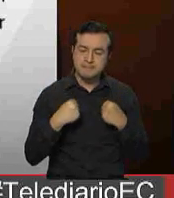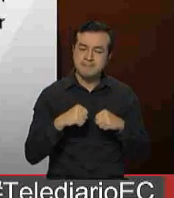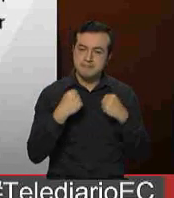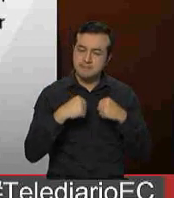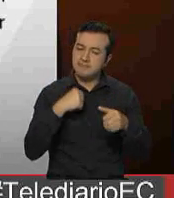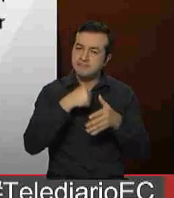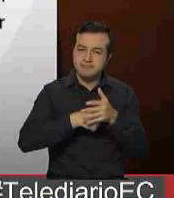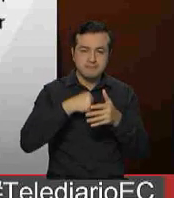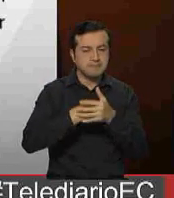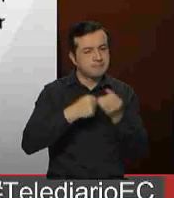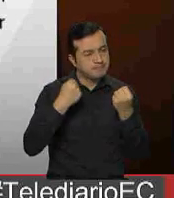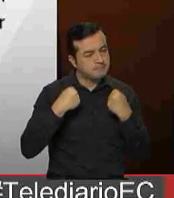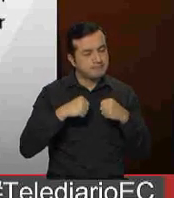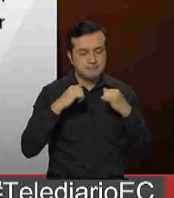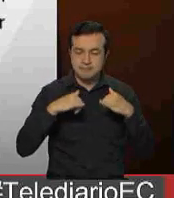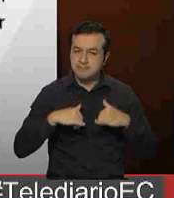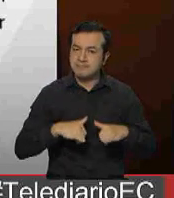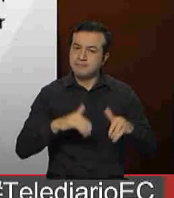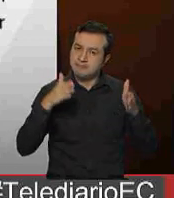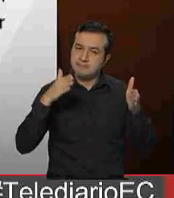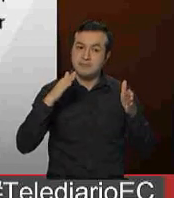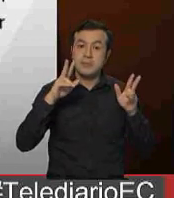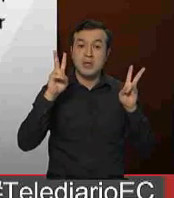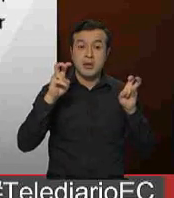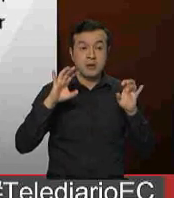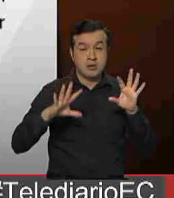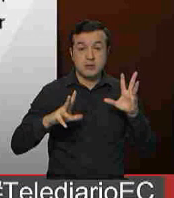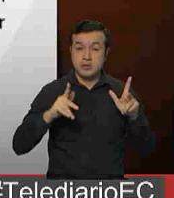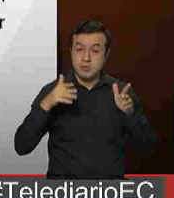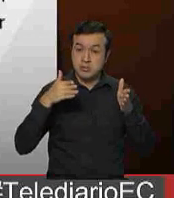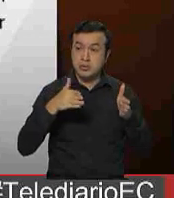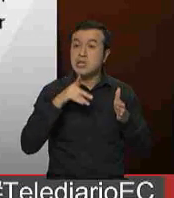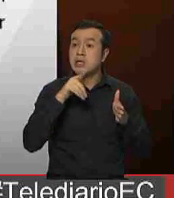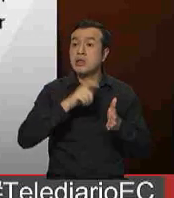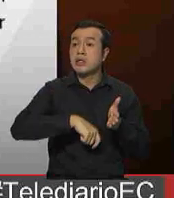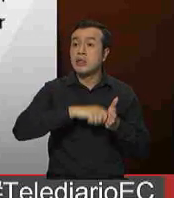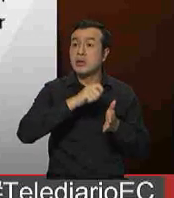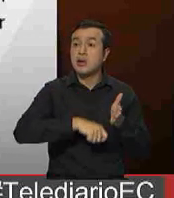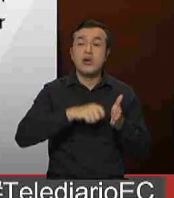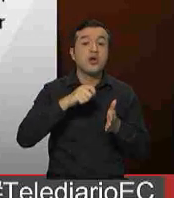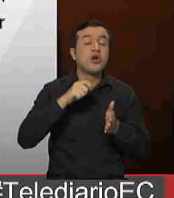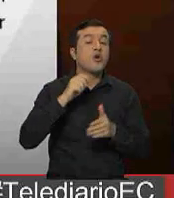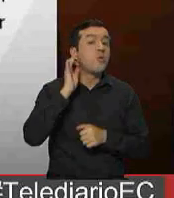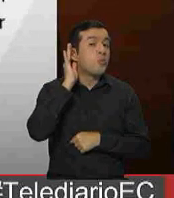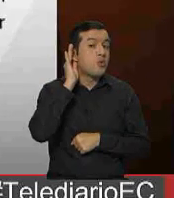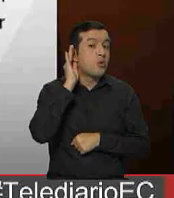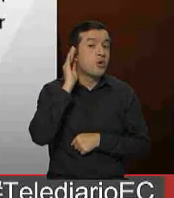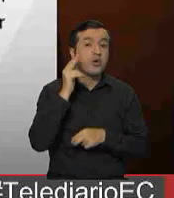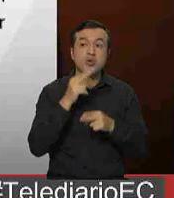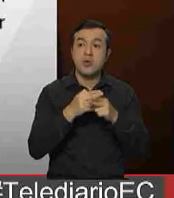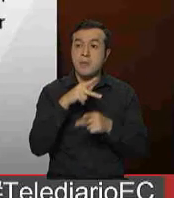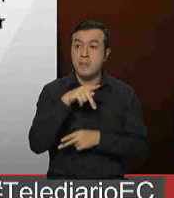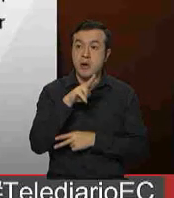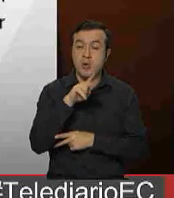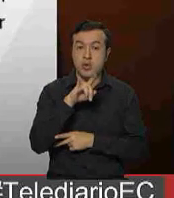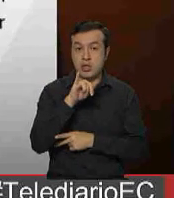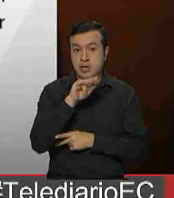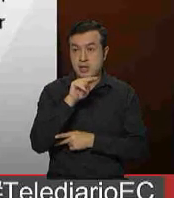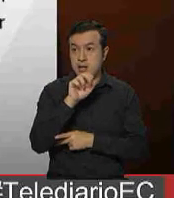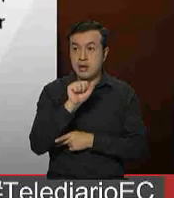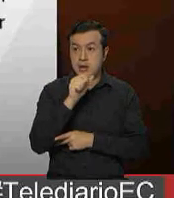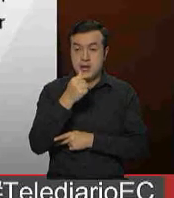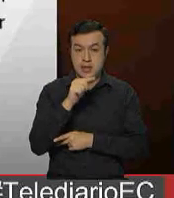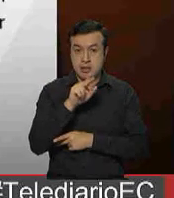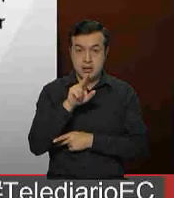esta lucha incansable contra la corrupción. Lo firma la doctora Paulina Aguirre, presidenta de la Corte Nacional de